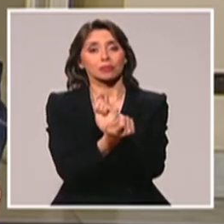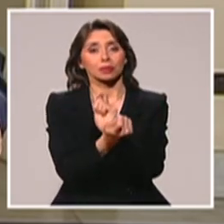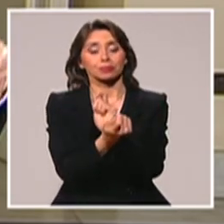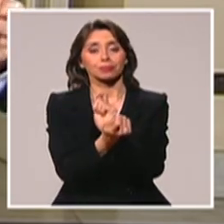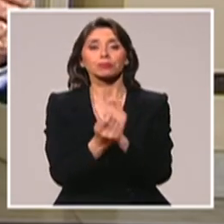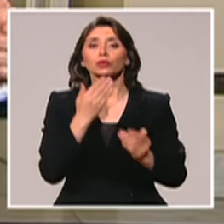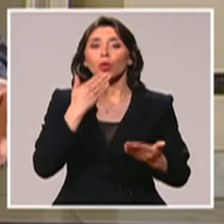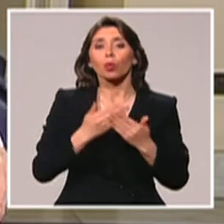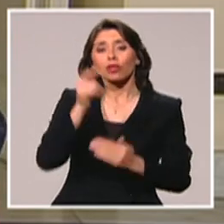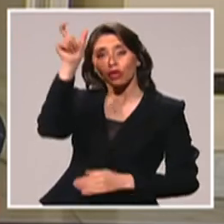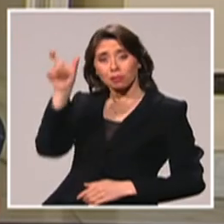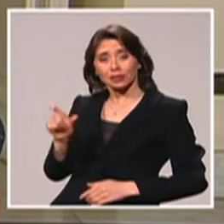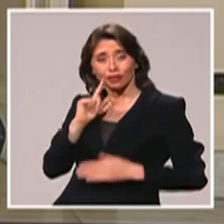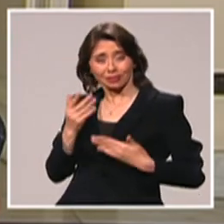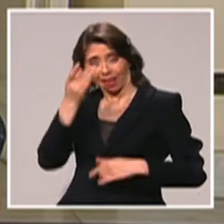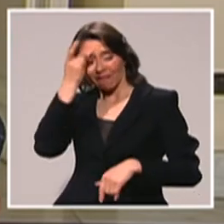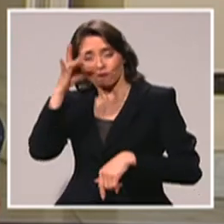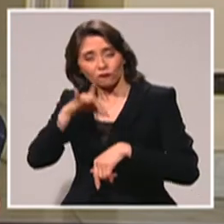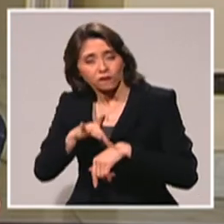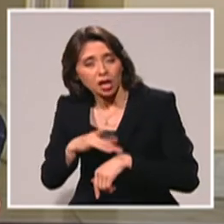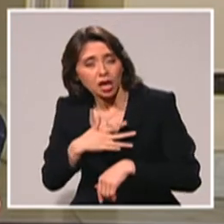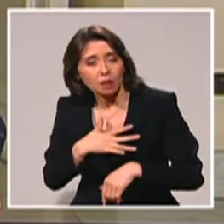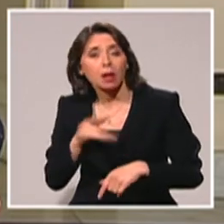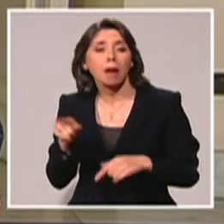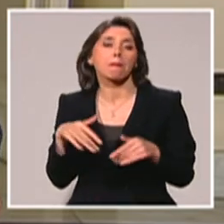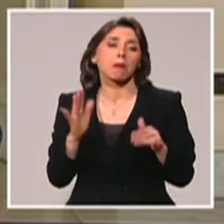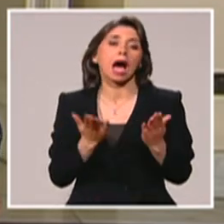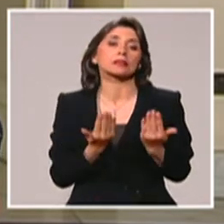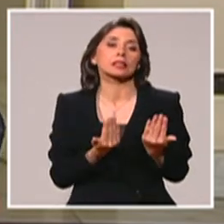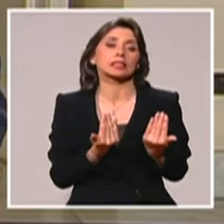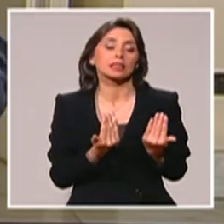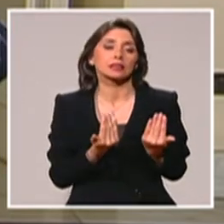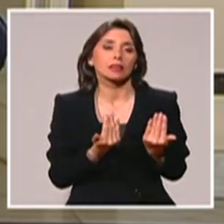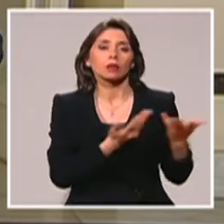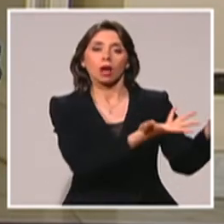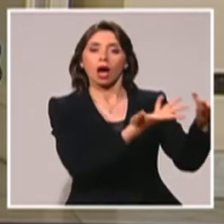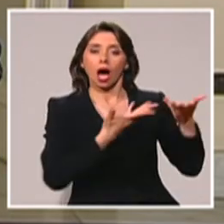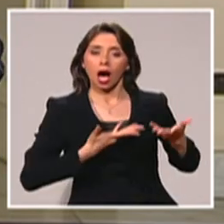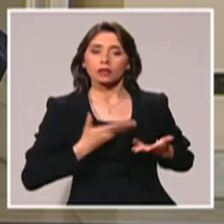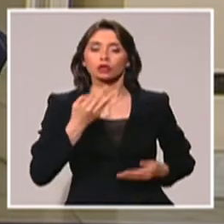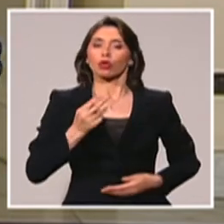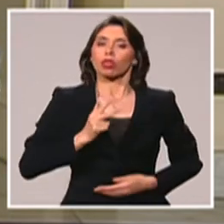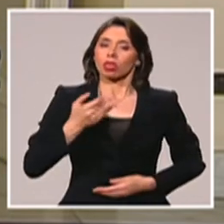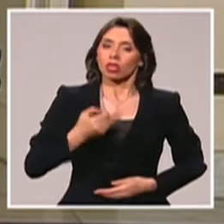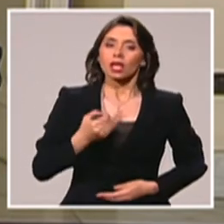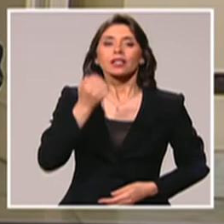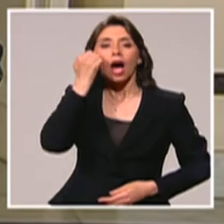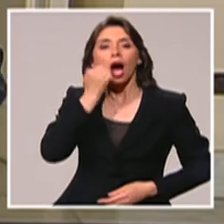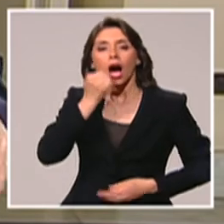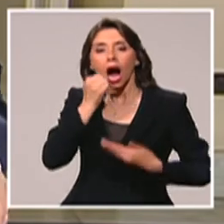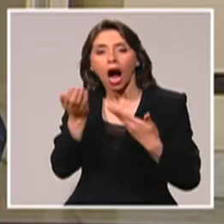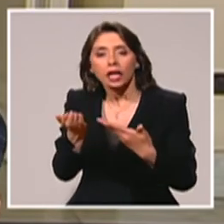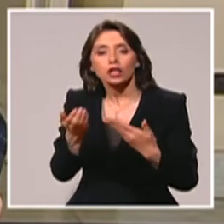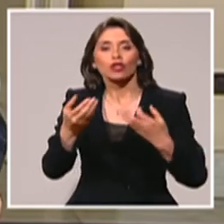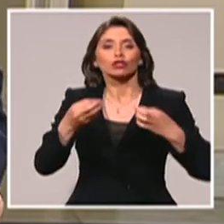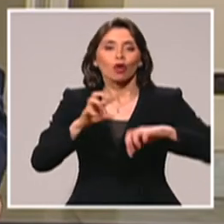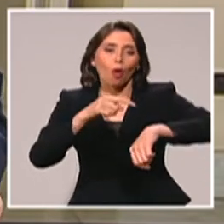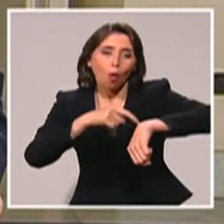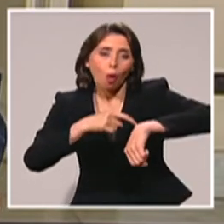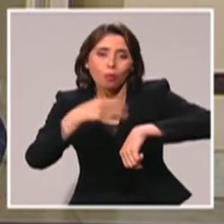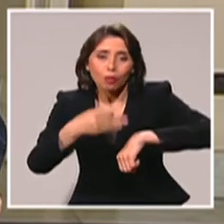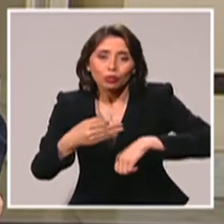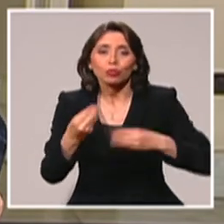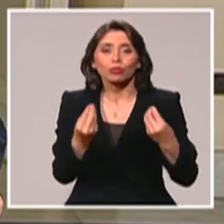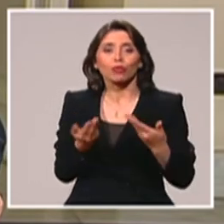cuando una persona está enferma es cuando más necesita una atención digna cariñosa oportuna y eficaz